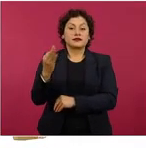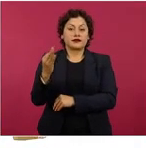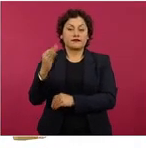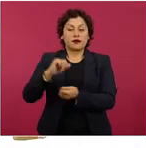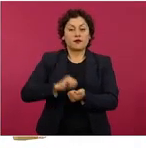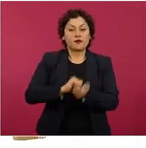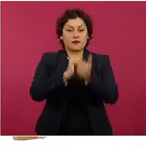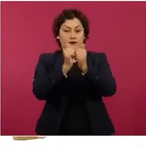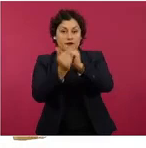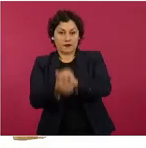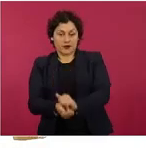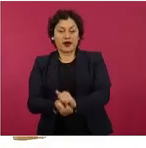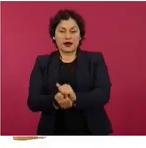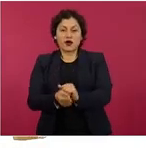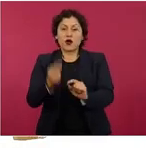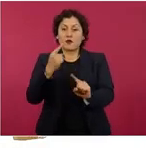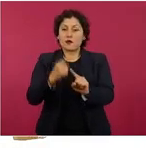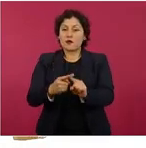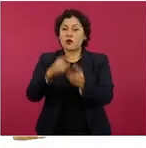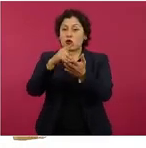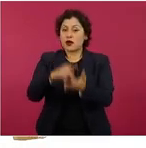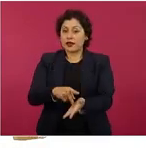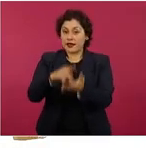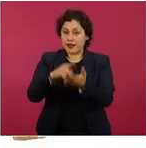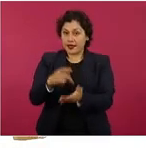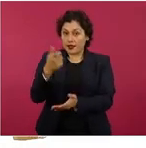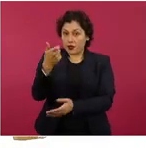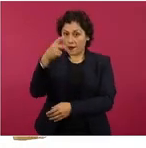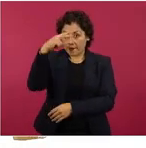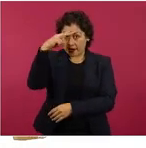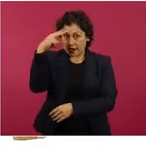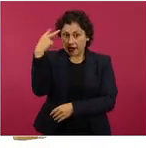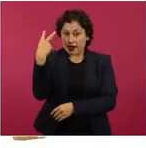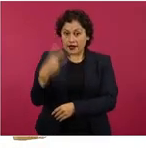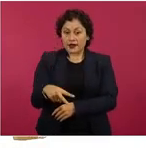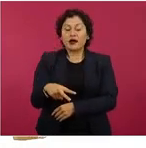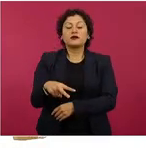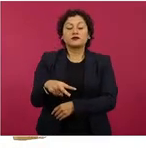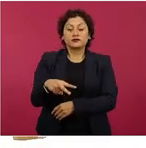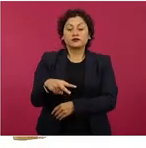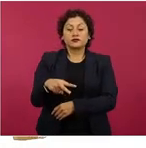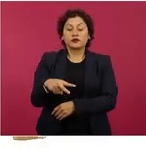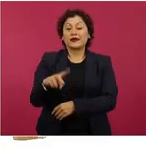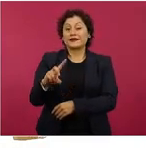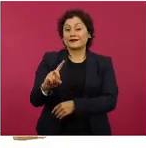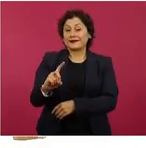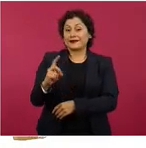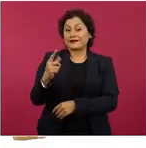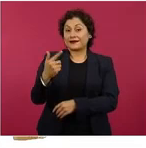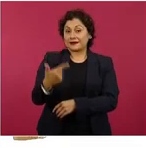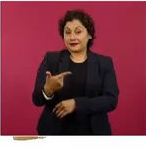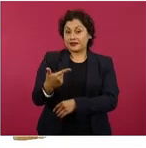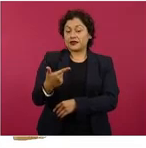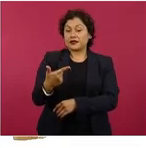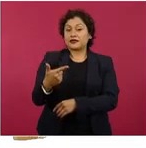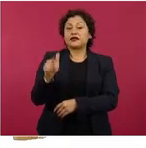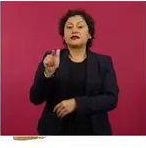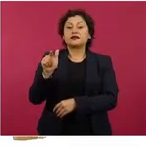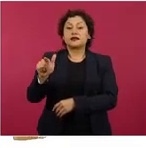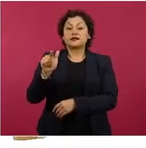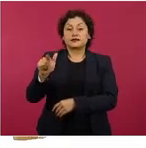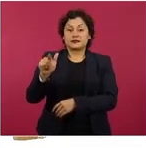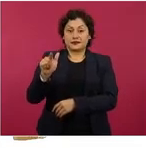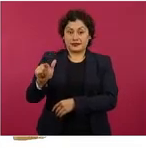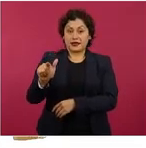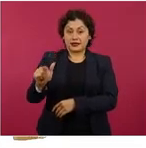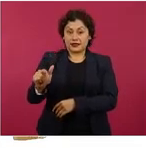convertimos a kilos y a pesos mexicanos, hubiera sido 37 pesos con 17 centavos.